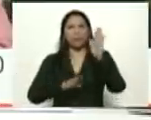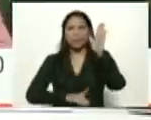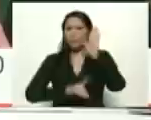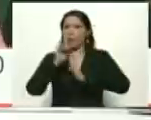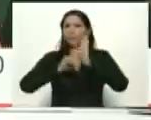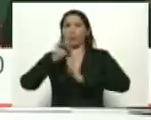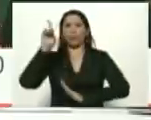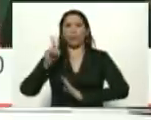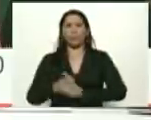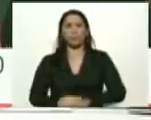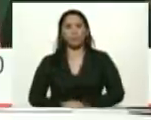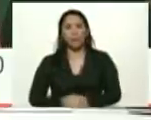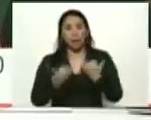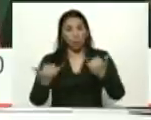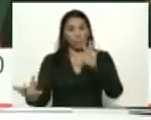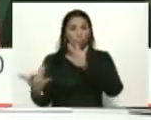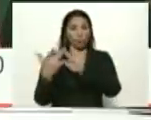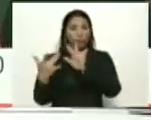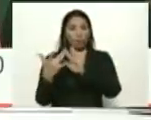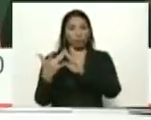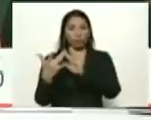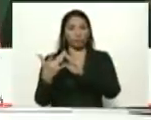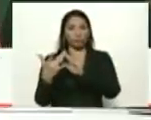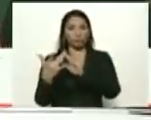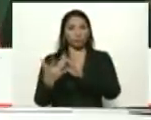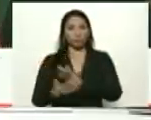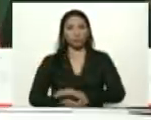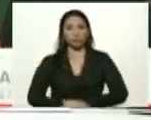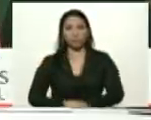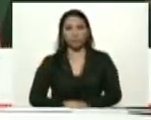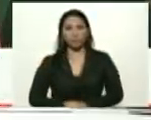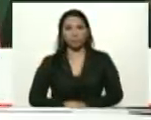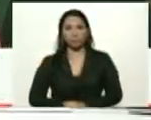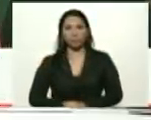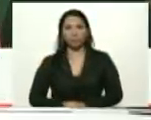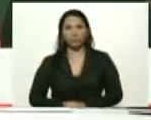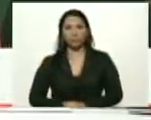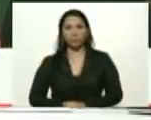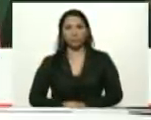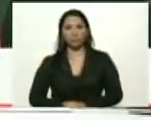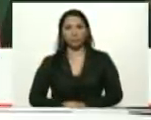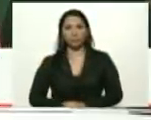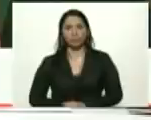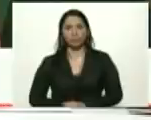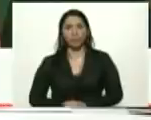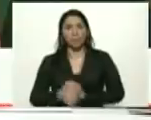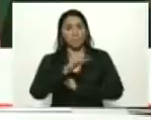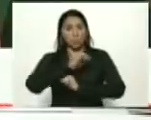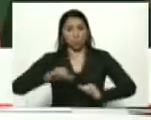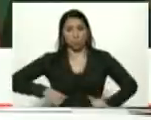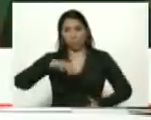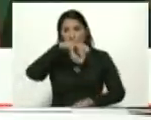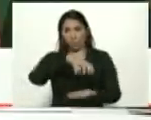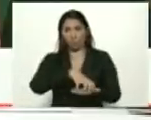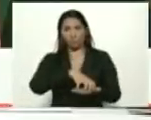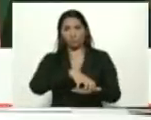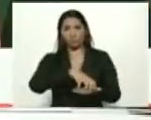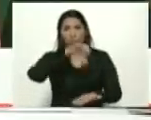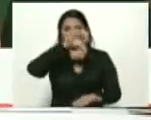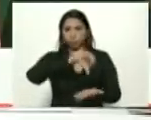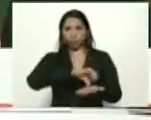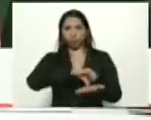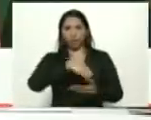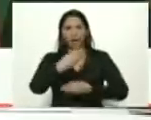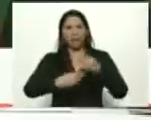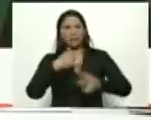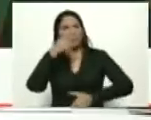salir adelante. Vámonos en el occidente del país. Allá está en Portuguesa, en Araure, haciendo una